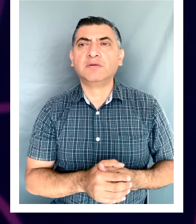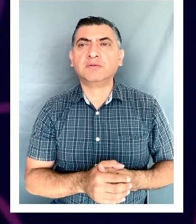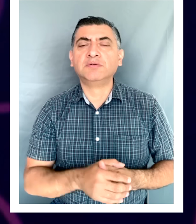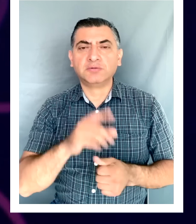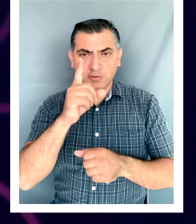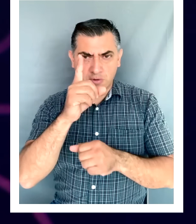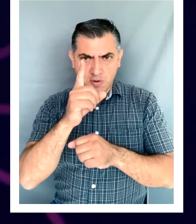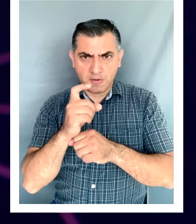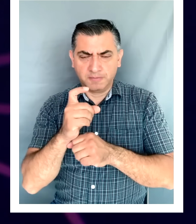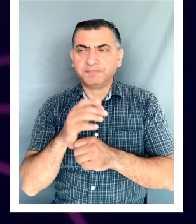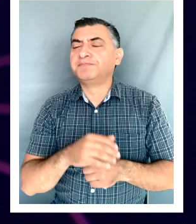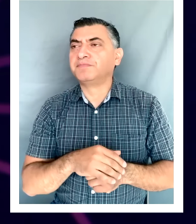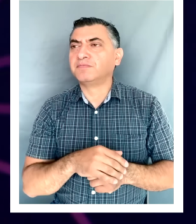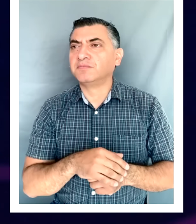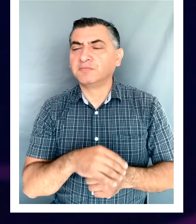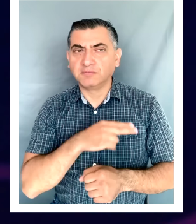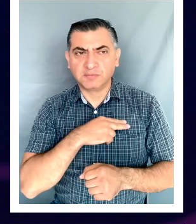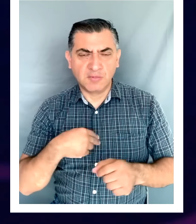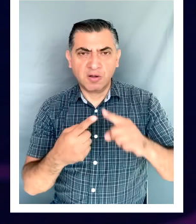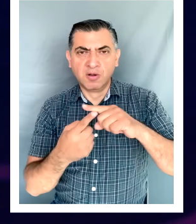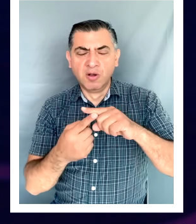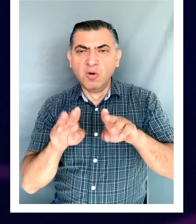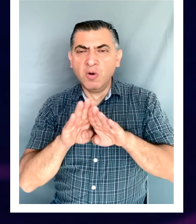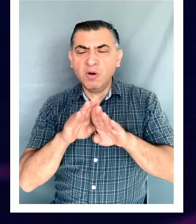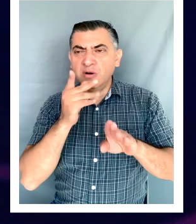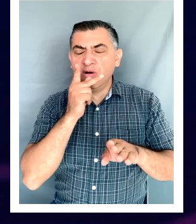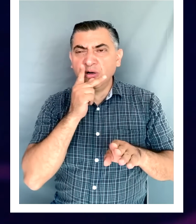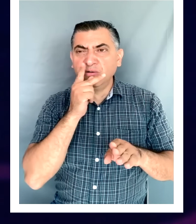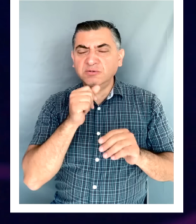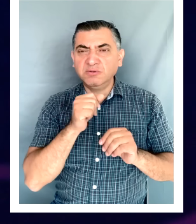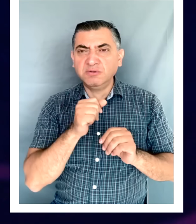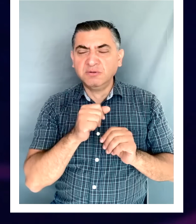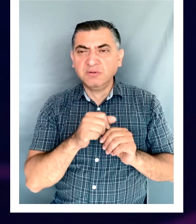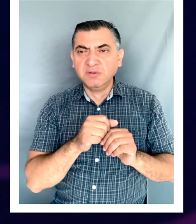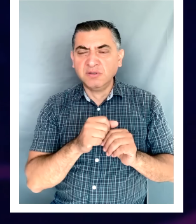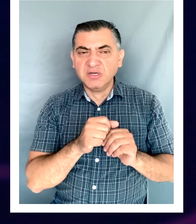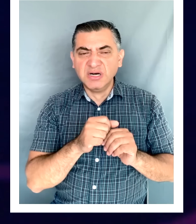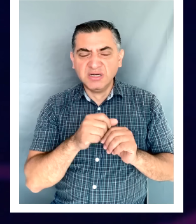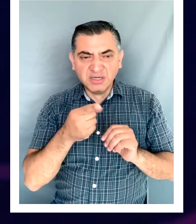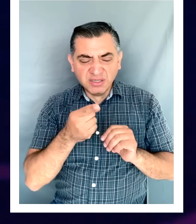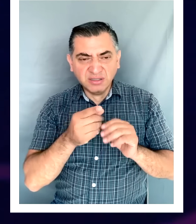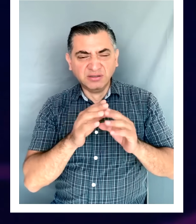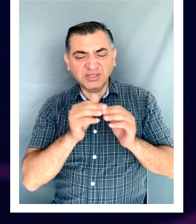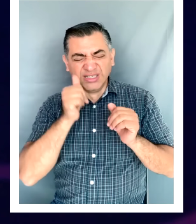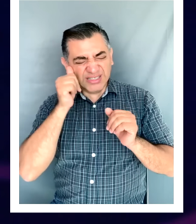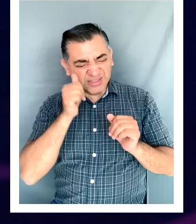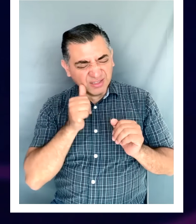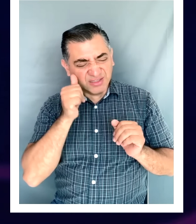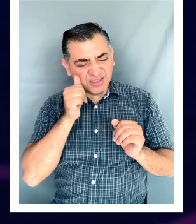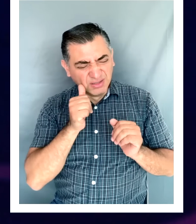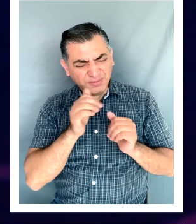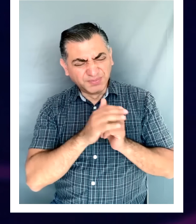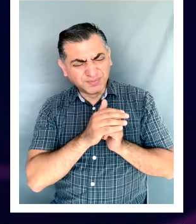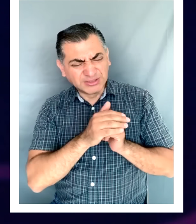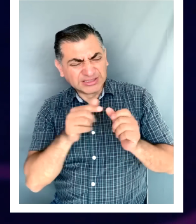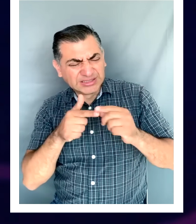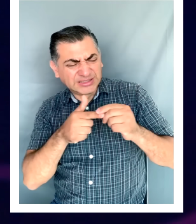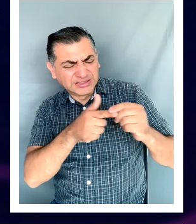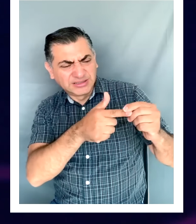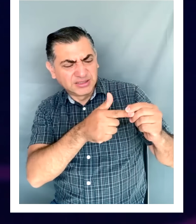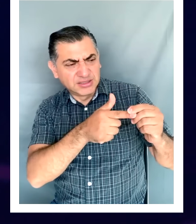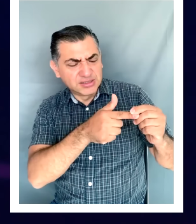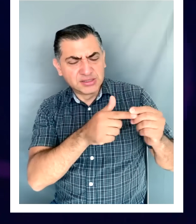la primera de ellas es que nuestra tarea como padres depende por completo escuchen bien Esto de la